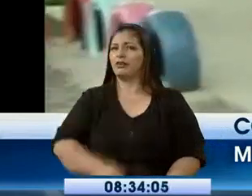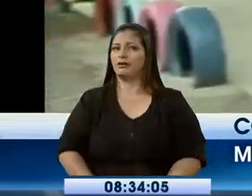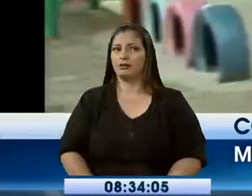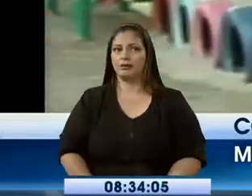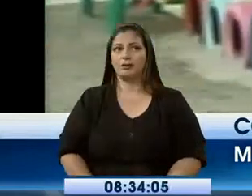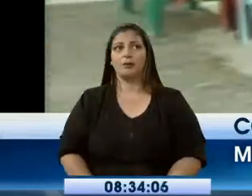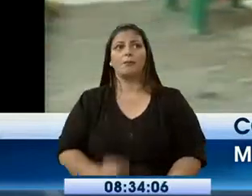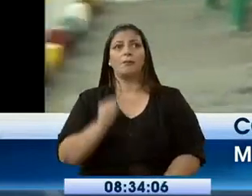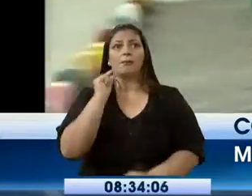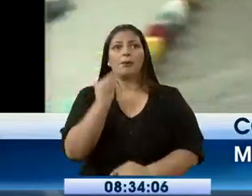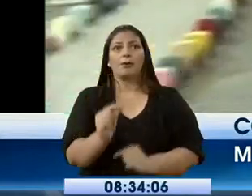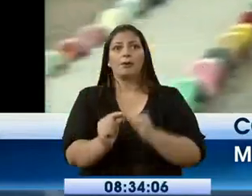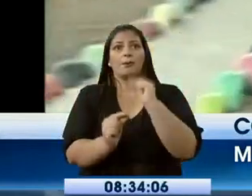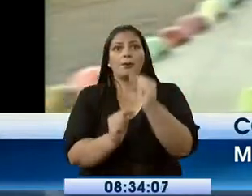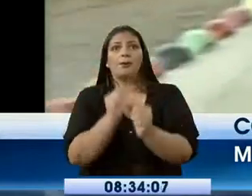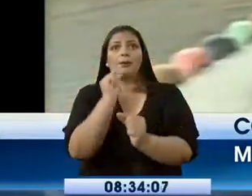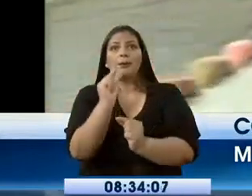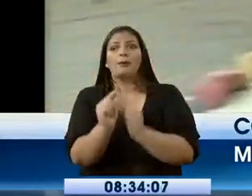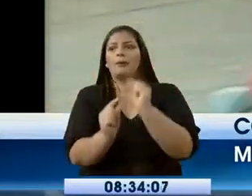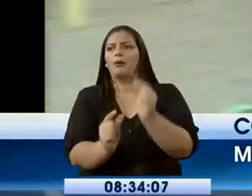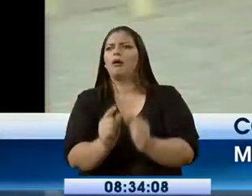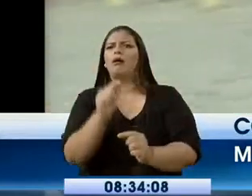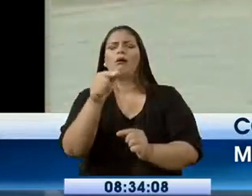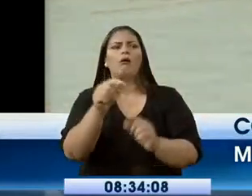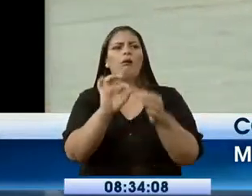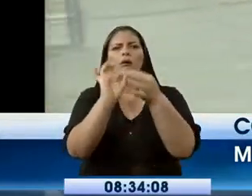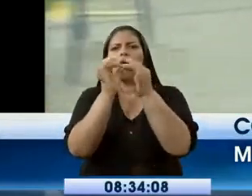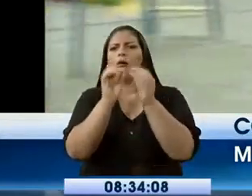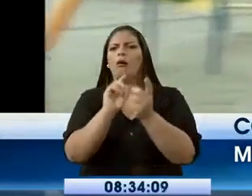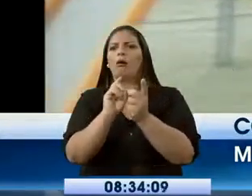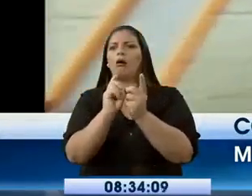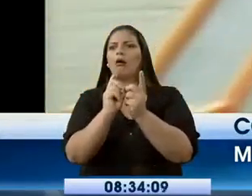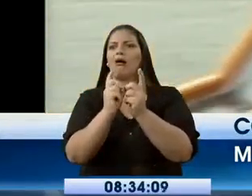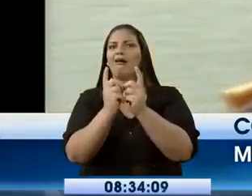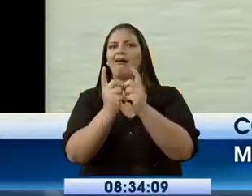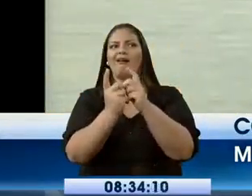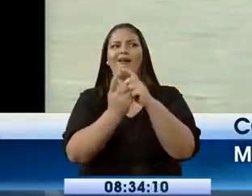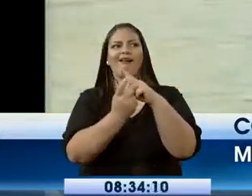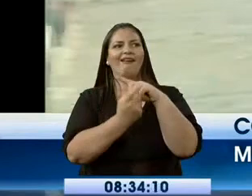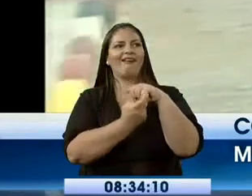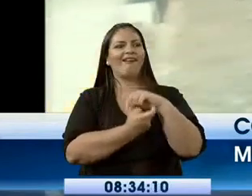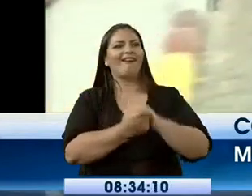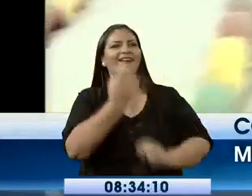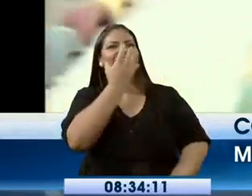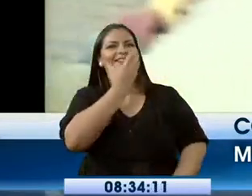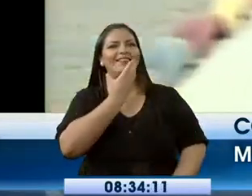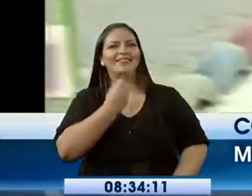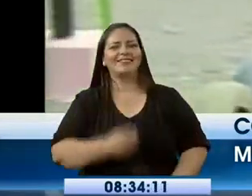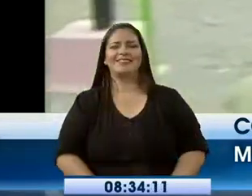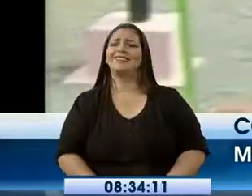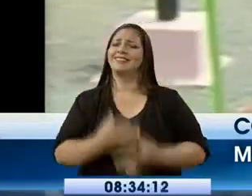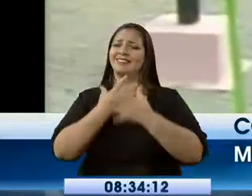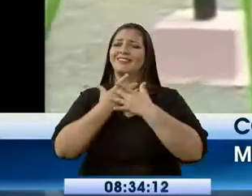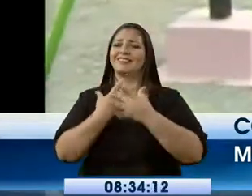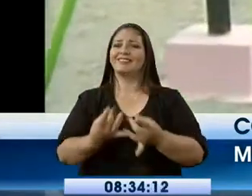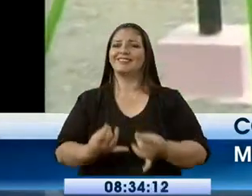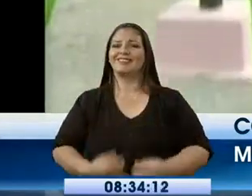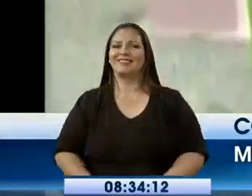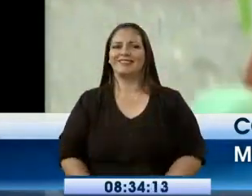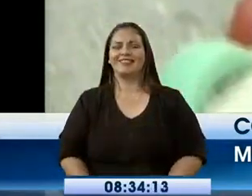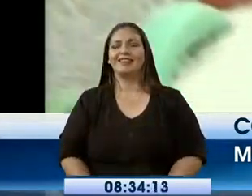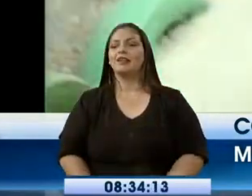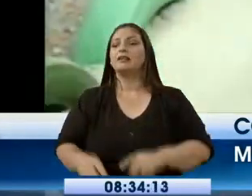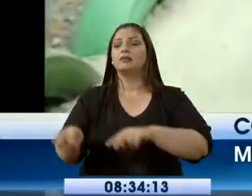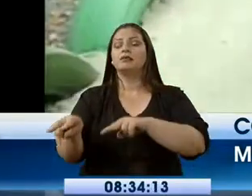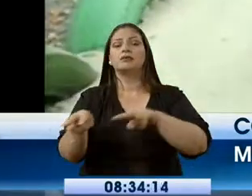Así lo veo. ¿Cuánto color, cuánta vida? Me encanta. Me encanta porque no solamente es un parque que vemos que tiene áreas verdes, sino espacios